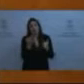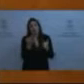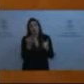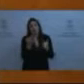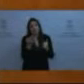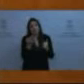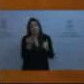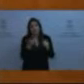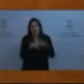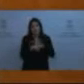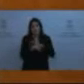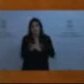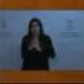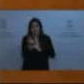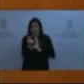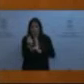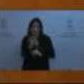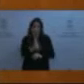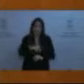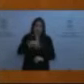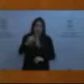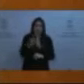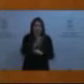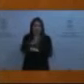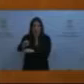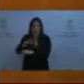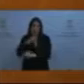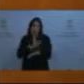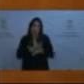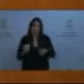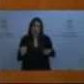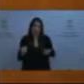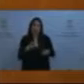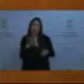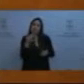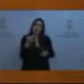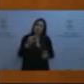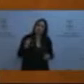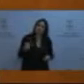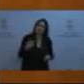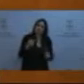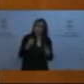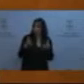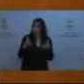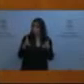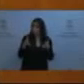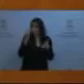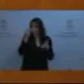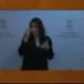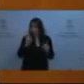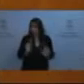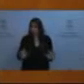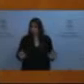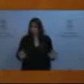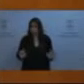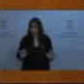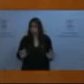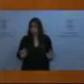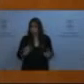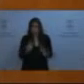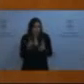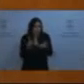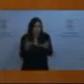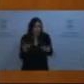destino de los recursos para ello. ¿Esto es bueno o es malo? ¿Esto es beneficioso? Yo creo que es muy malo, es muy poco